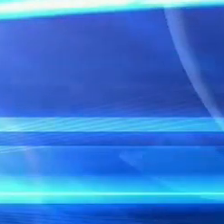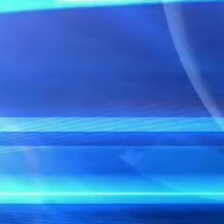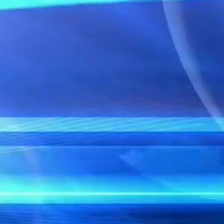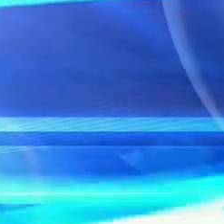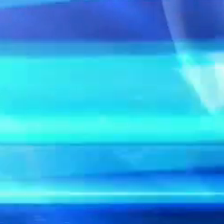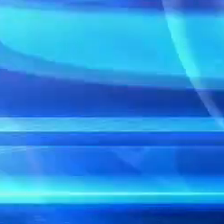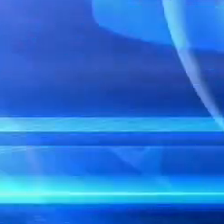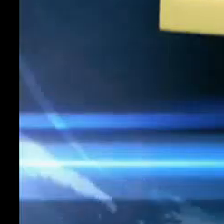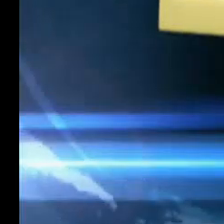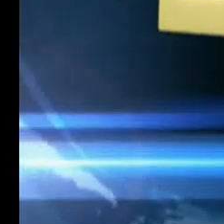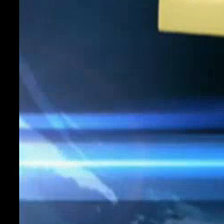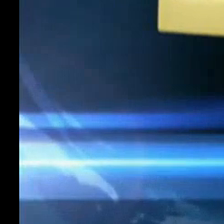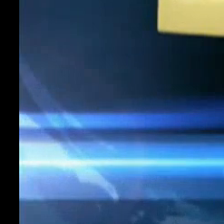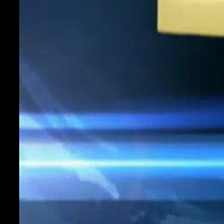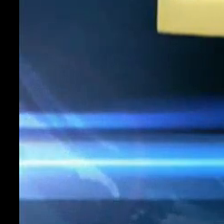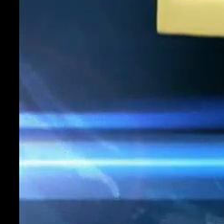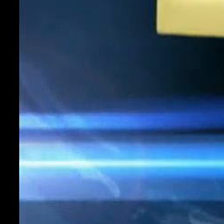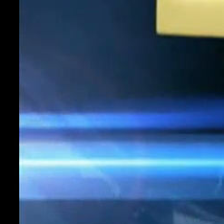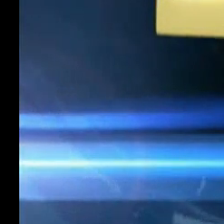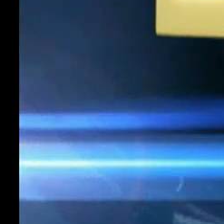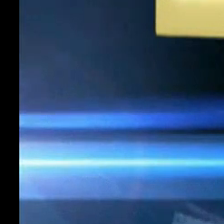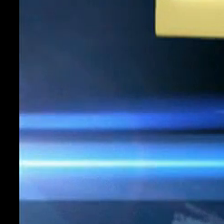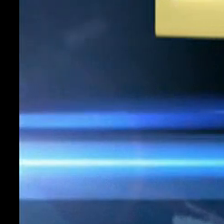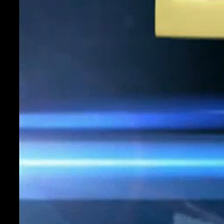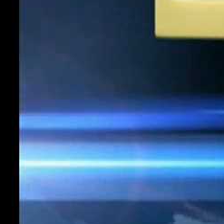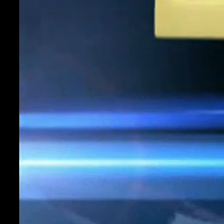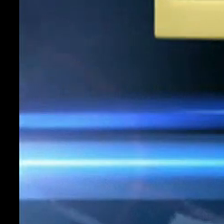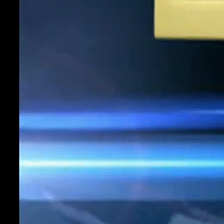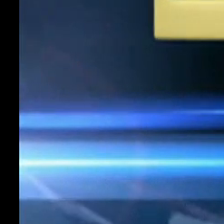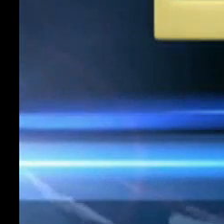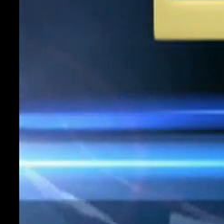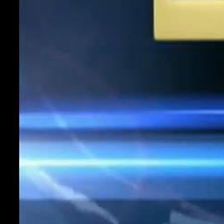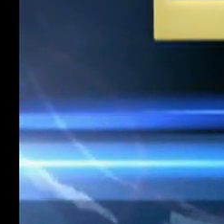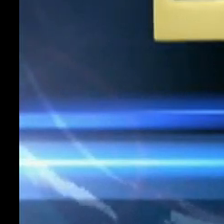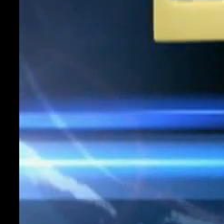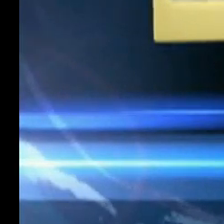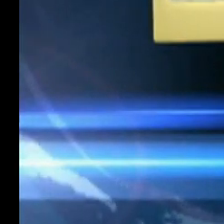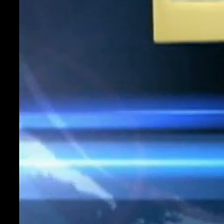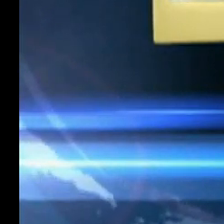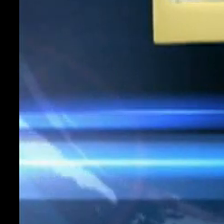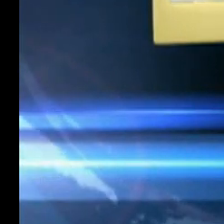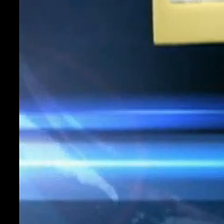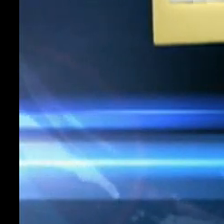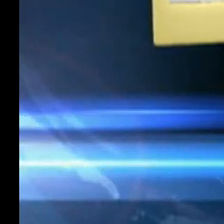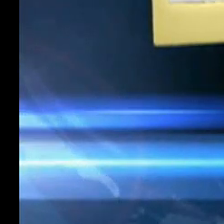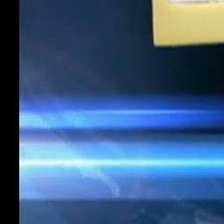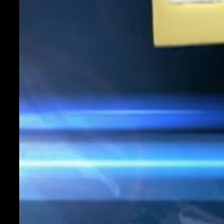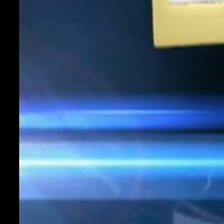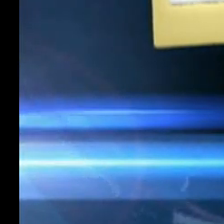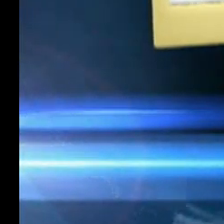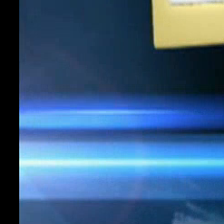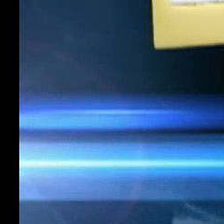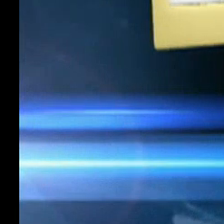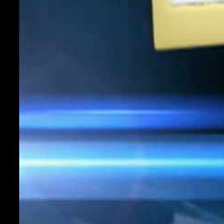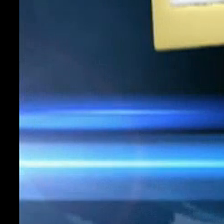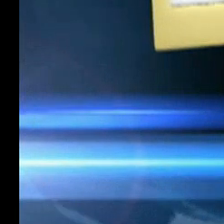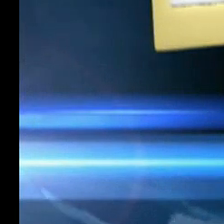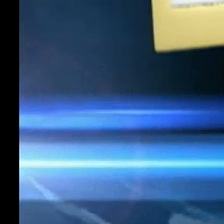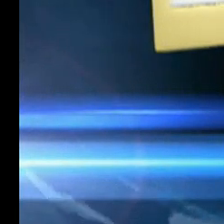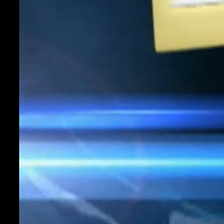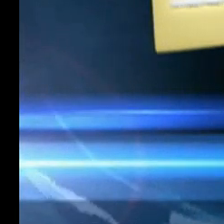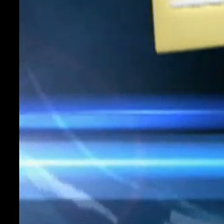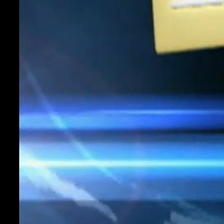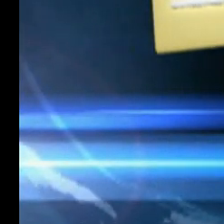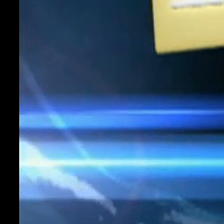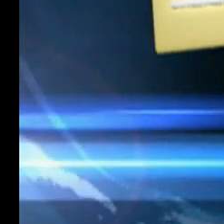Registro Civil informa. Cédulas de identidad con el lema "hasta la muerte de su titular" caducaron. No podrán ser